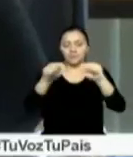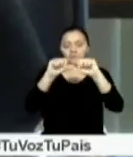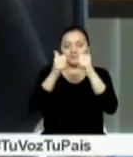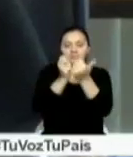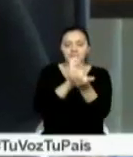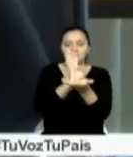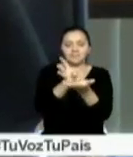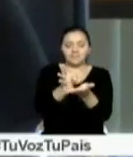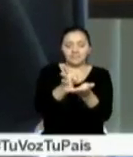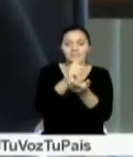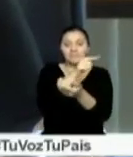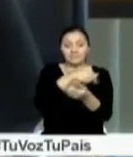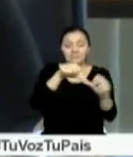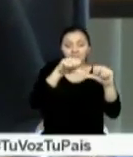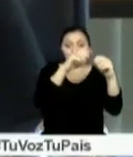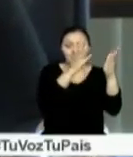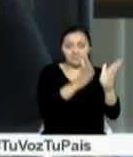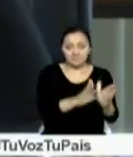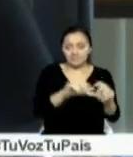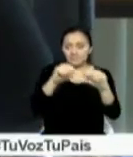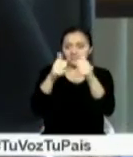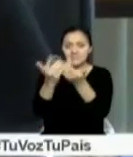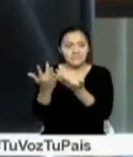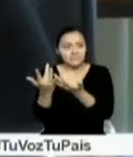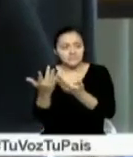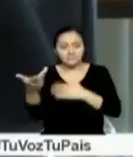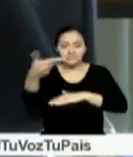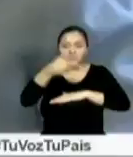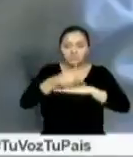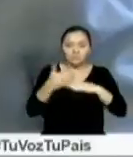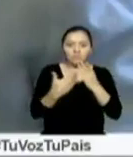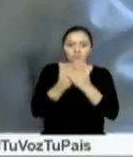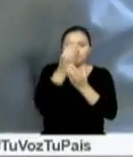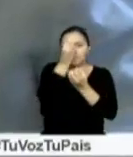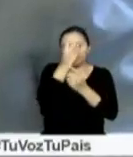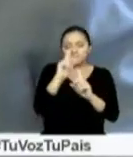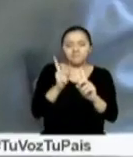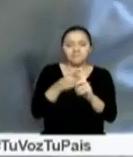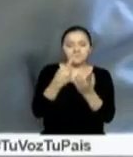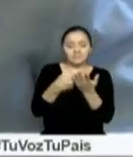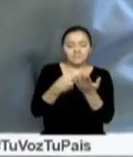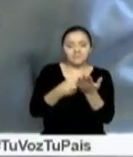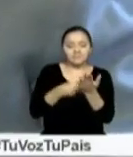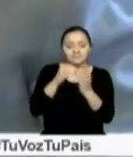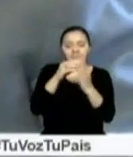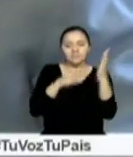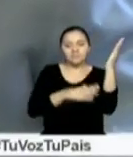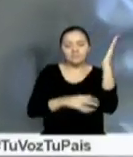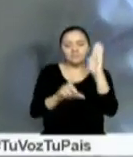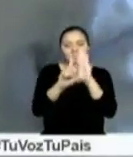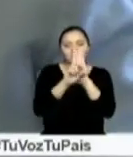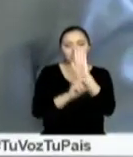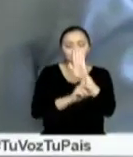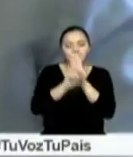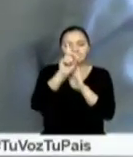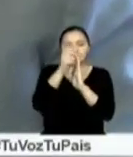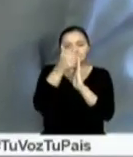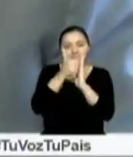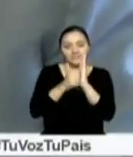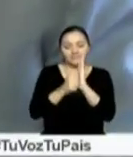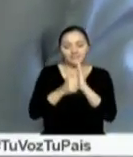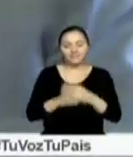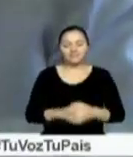parlamentarios esperan nuevas observaciones previo a la elaboración del informe para primer debate del proyecto de ley de desarrollo